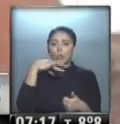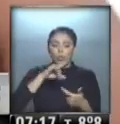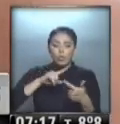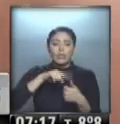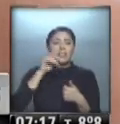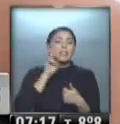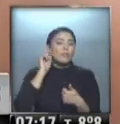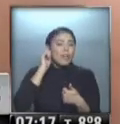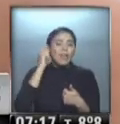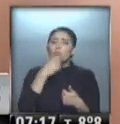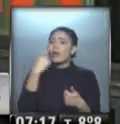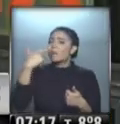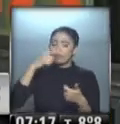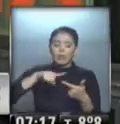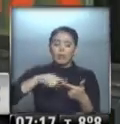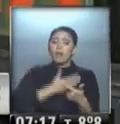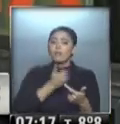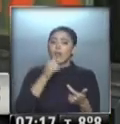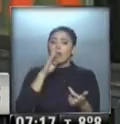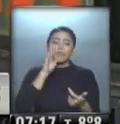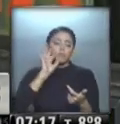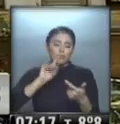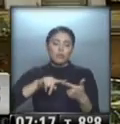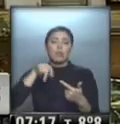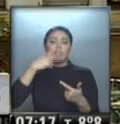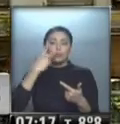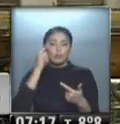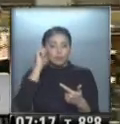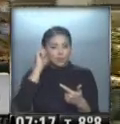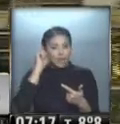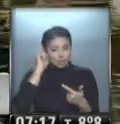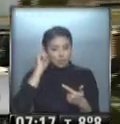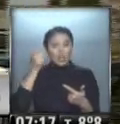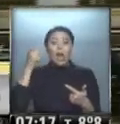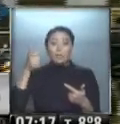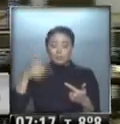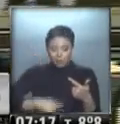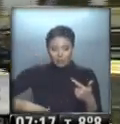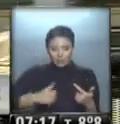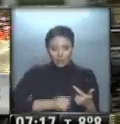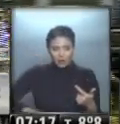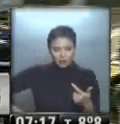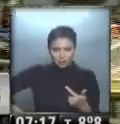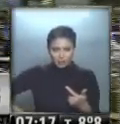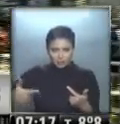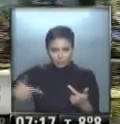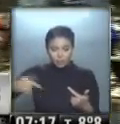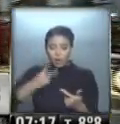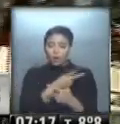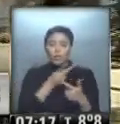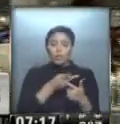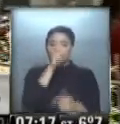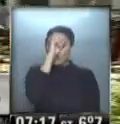19 años, con un disparo en la boca, y Fabio Osca, de 31, con una herida de bala abdominal. Ambos